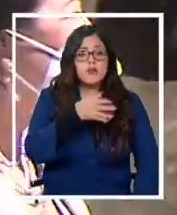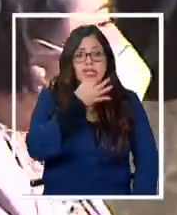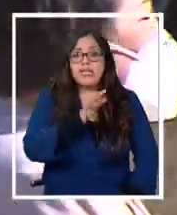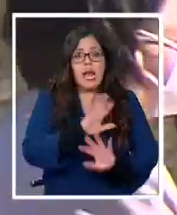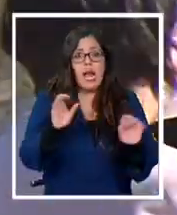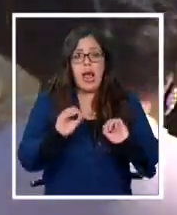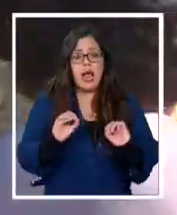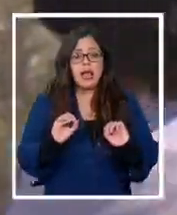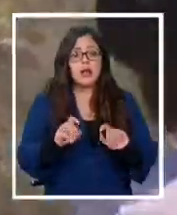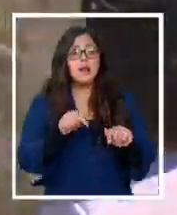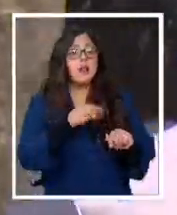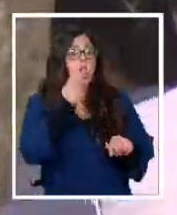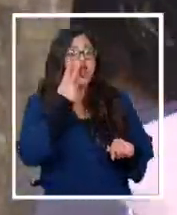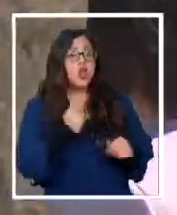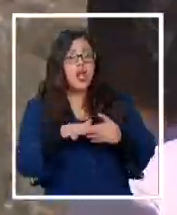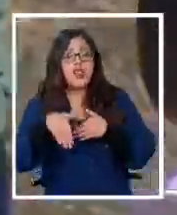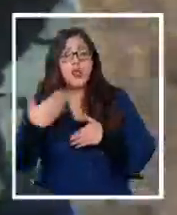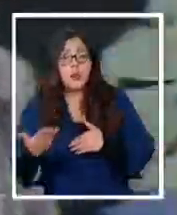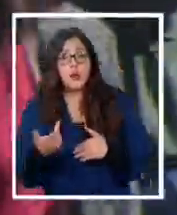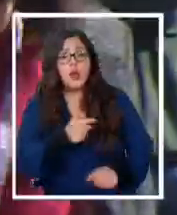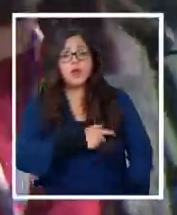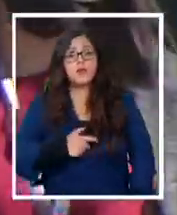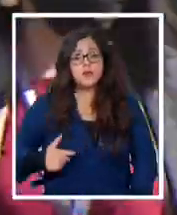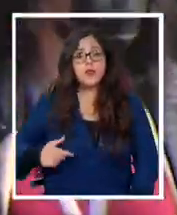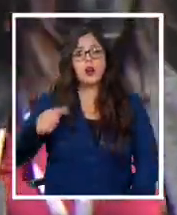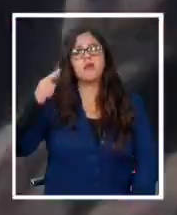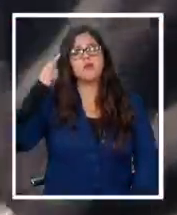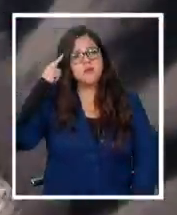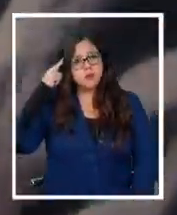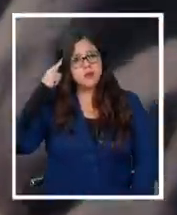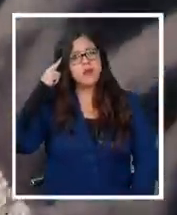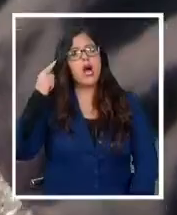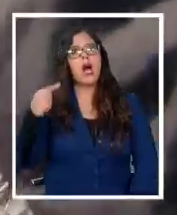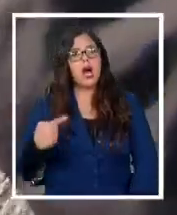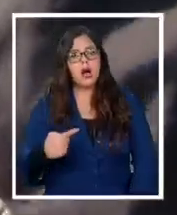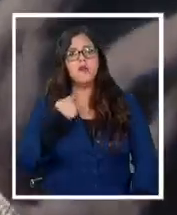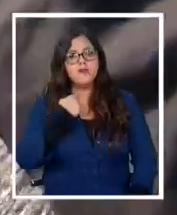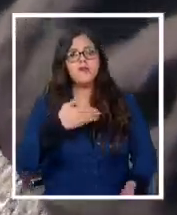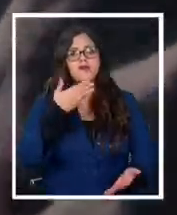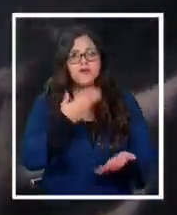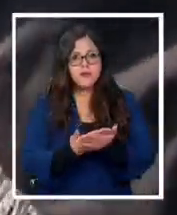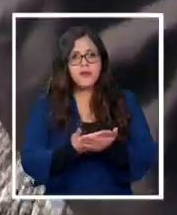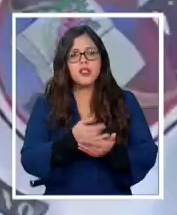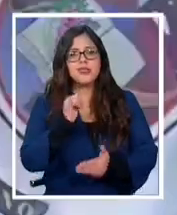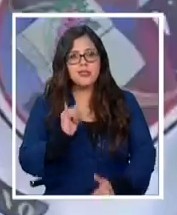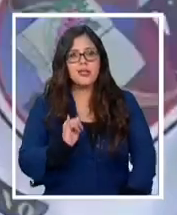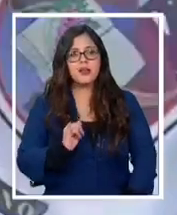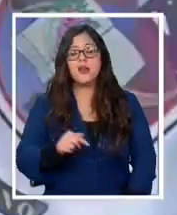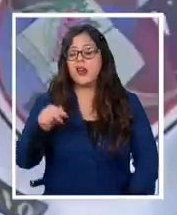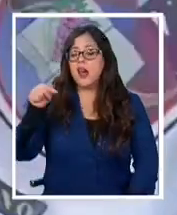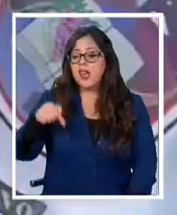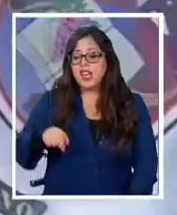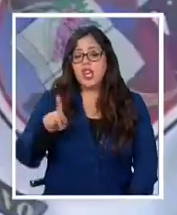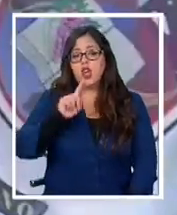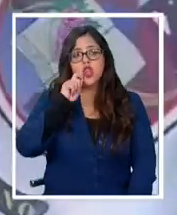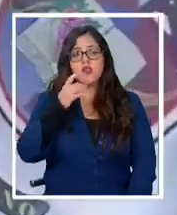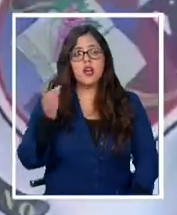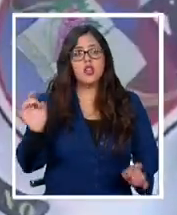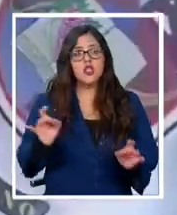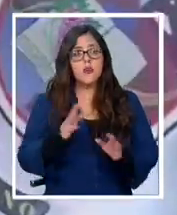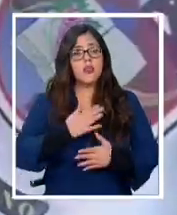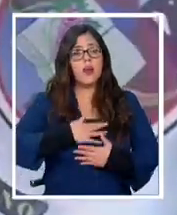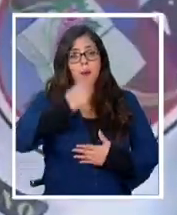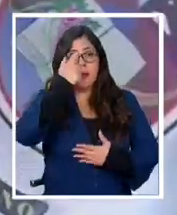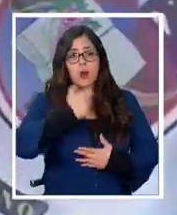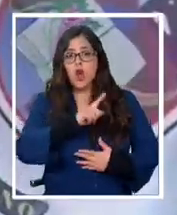después de dos días el ejecutivo reconsideró la medida y presentó acciones legales porque acá no se trata solamente de mi